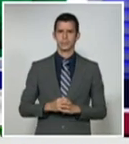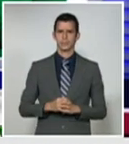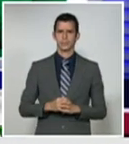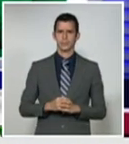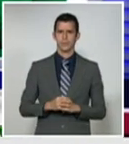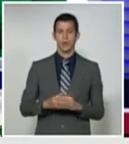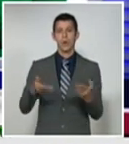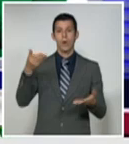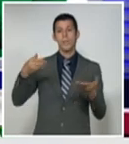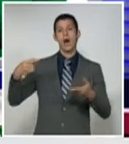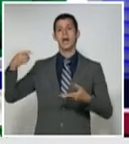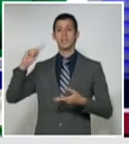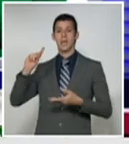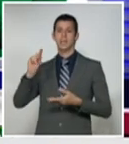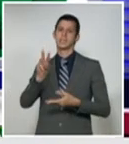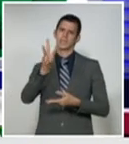elevada.